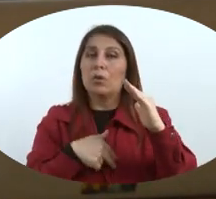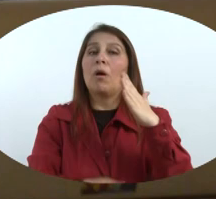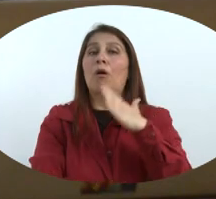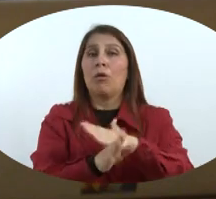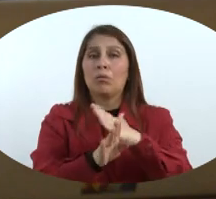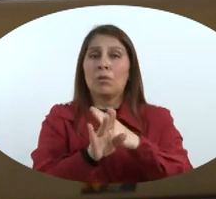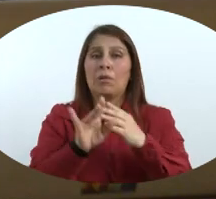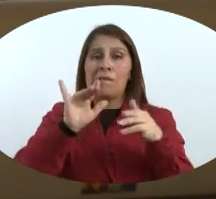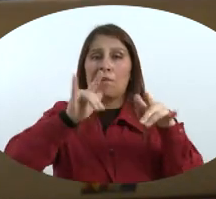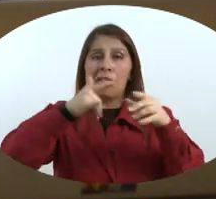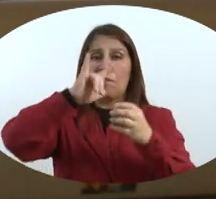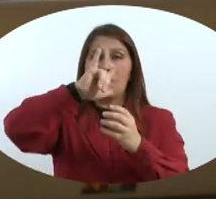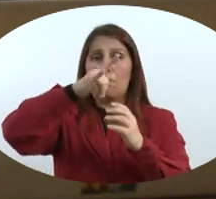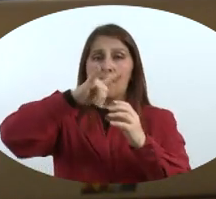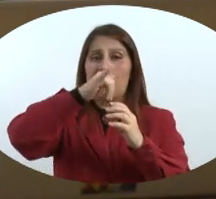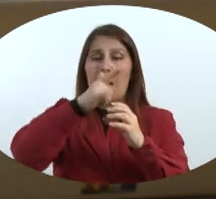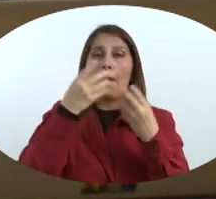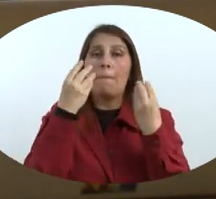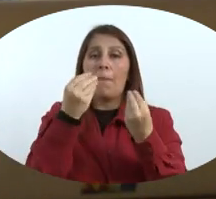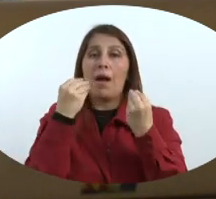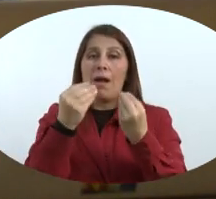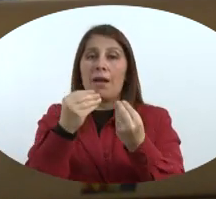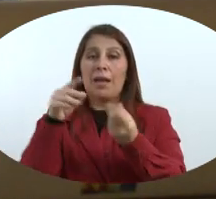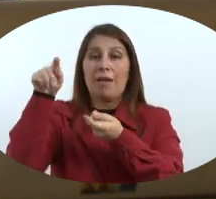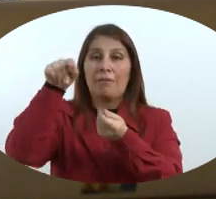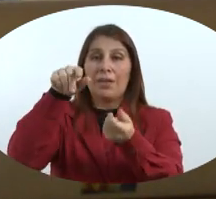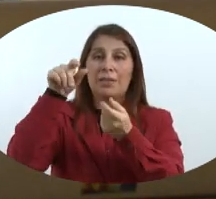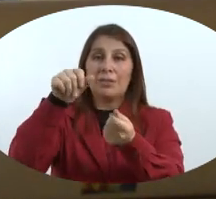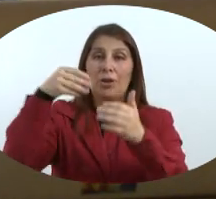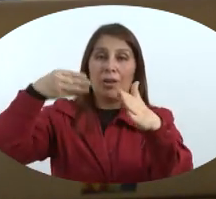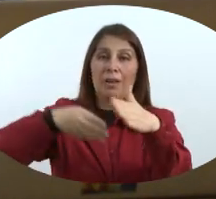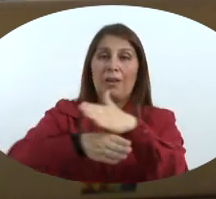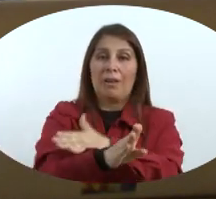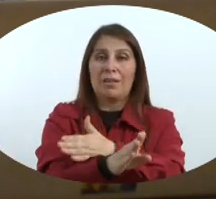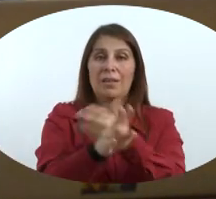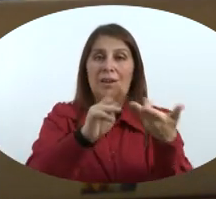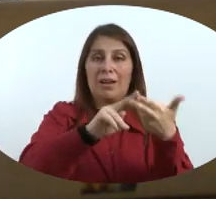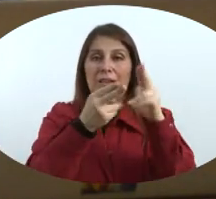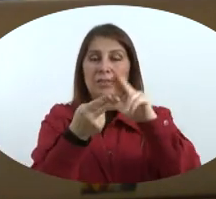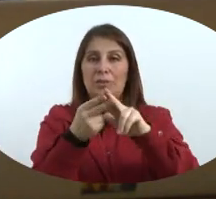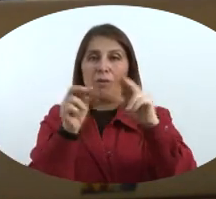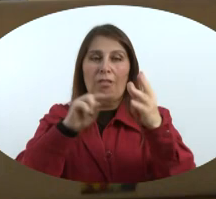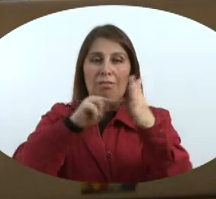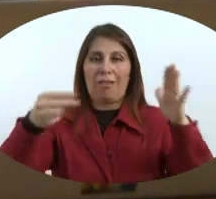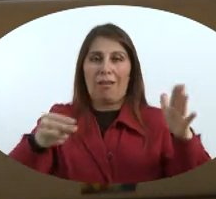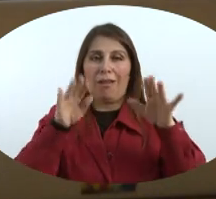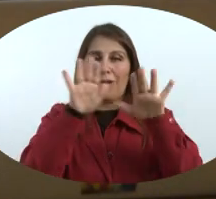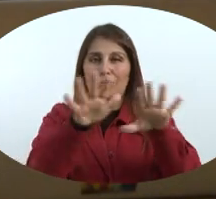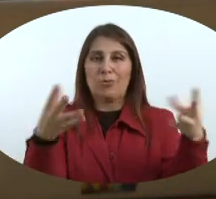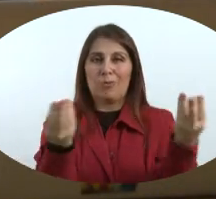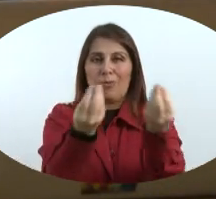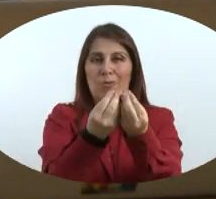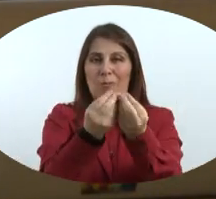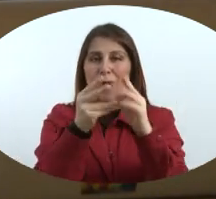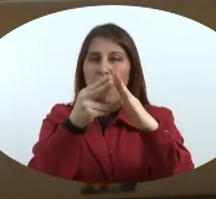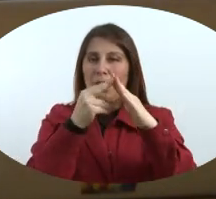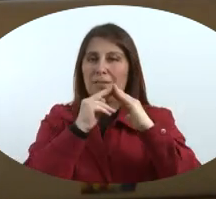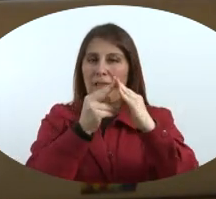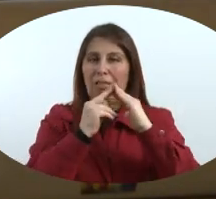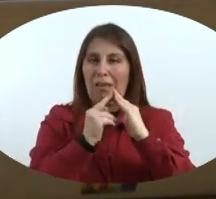objeto de instrumentalización para implementar la ley de financiación contingente al ingreso en cuanto a la mesa técnica y cetex vamos a